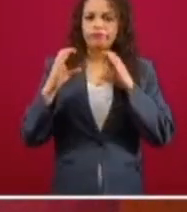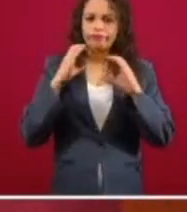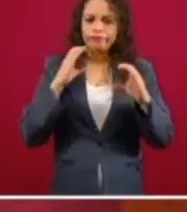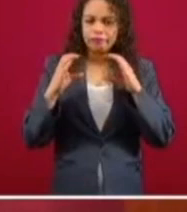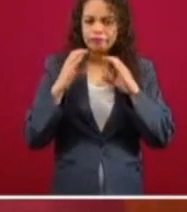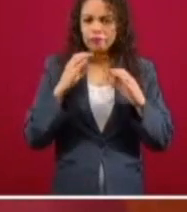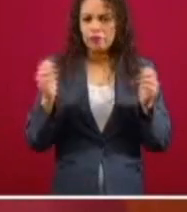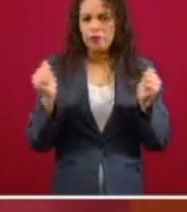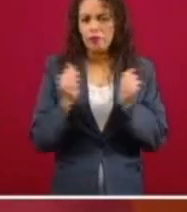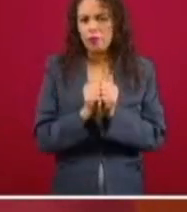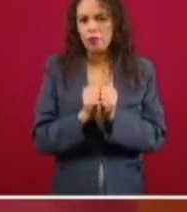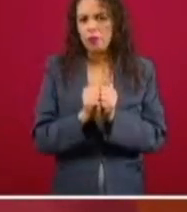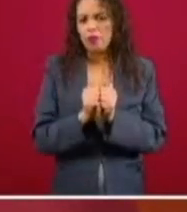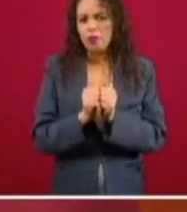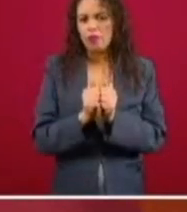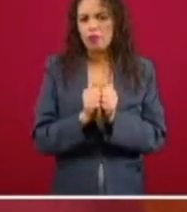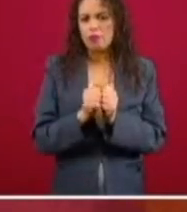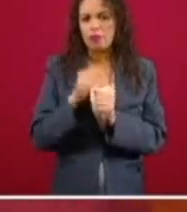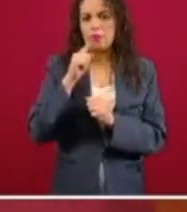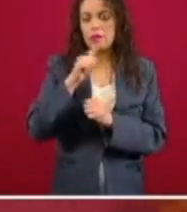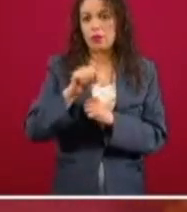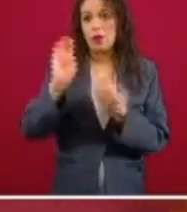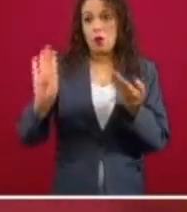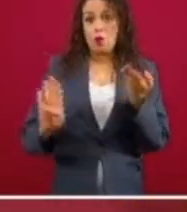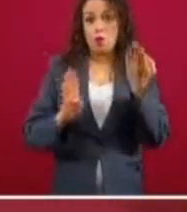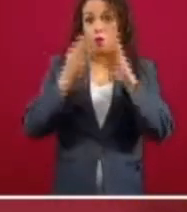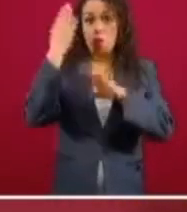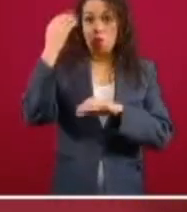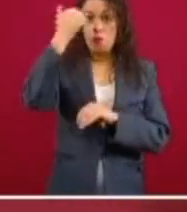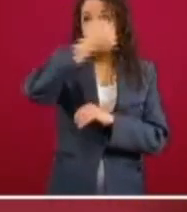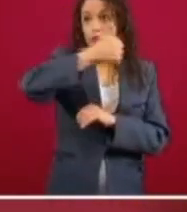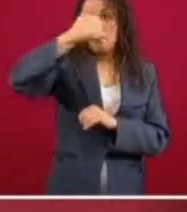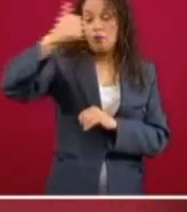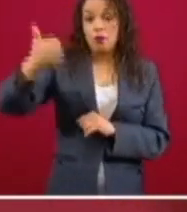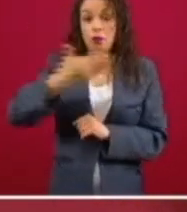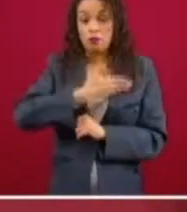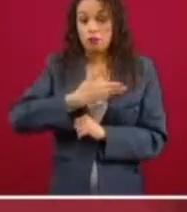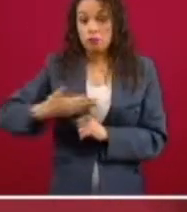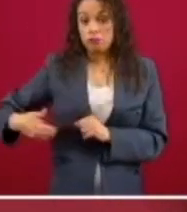principales jefes de Estado del mundo porque tenemos